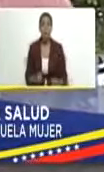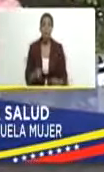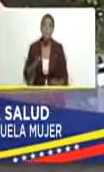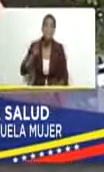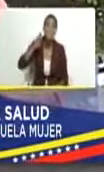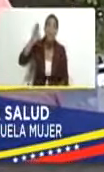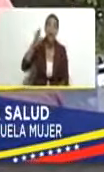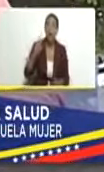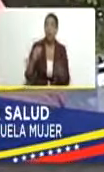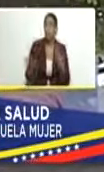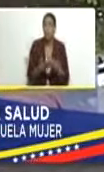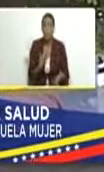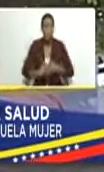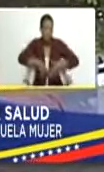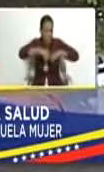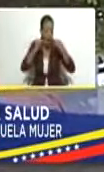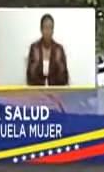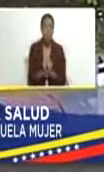allá del más allá.